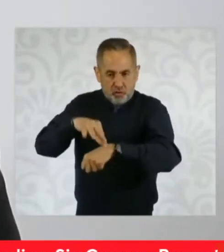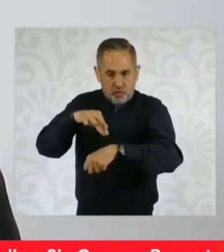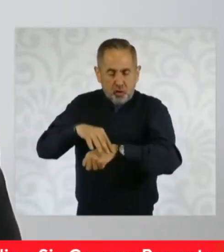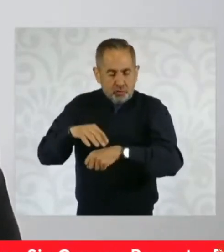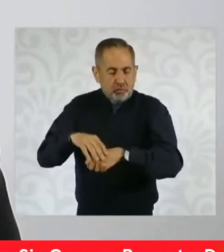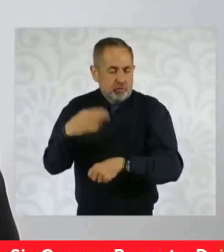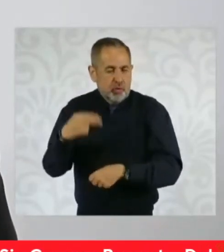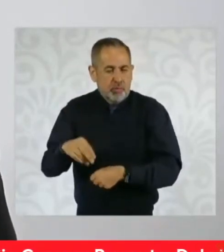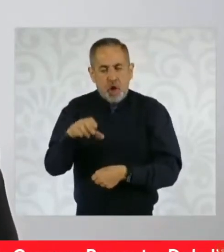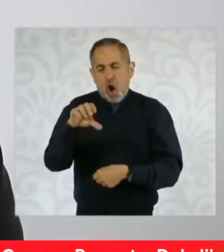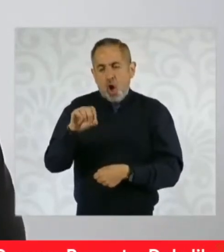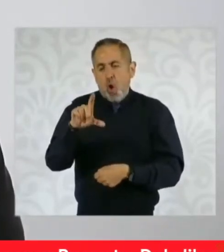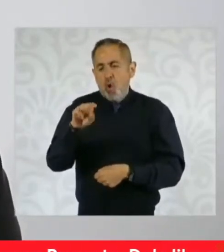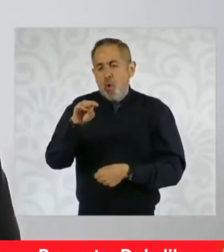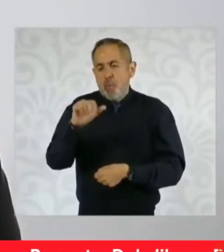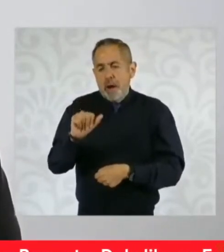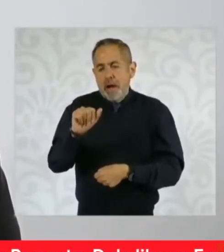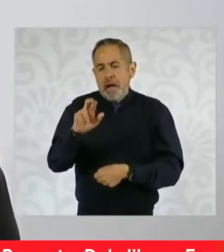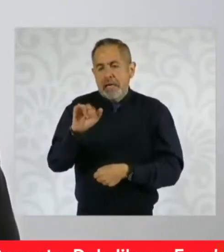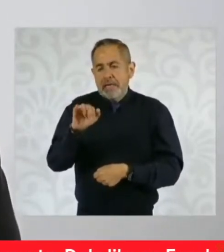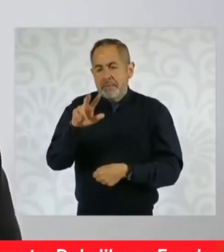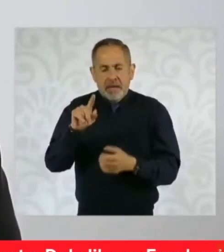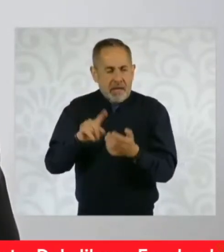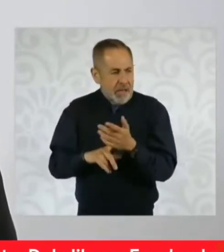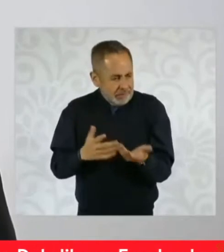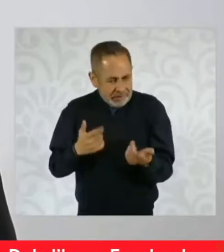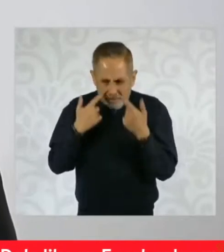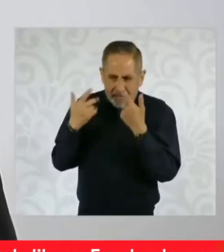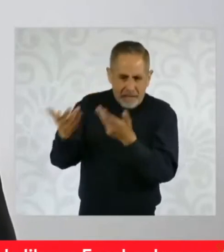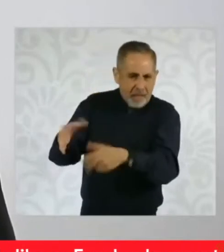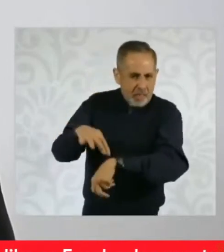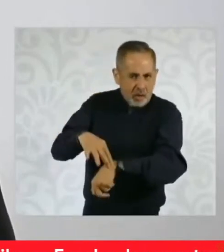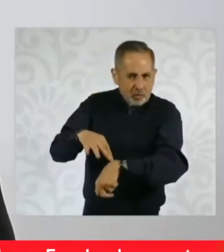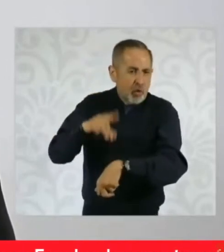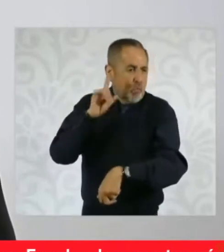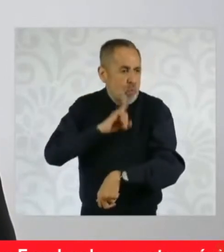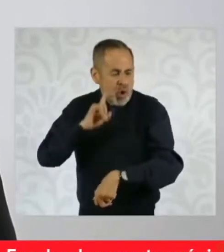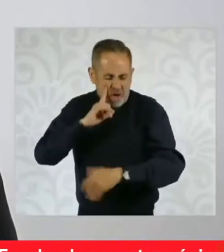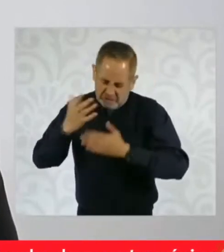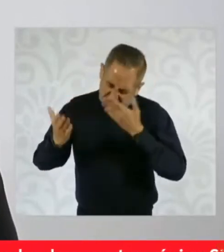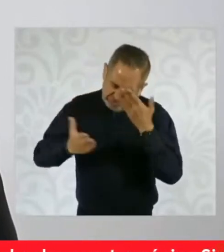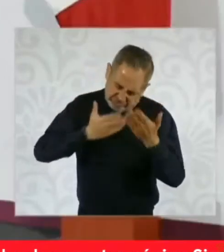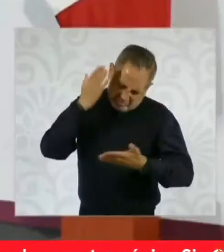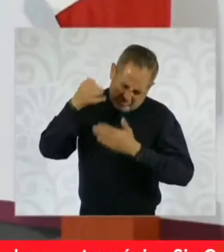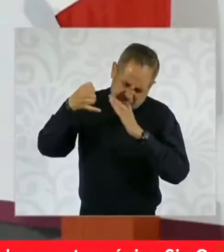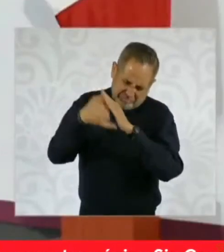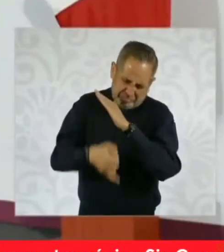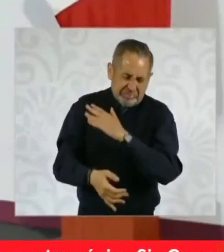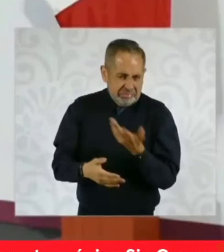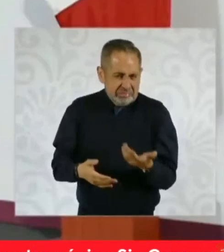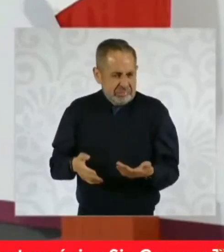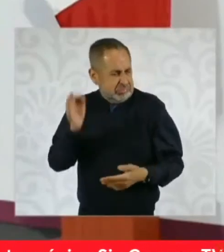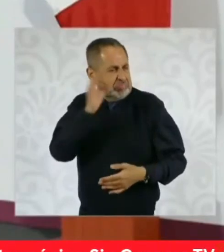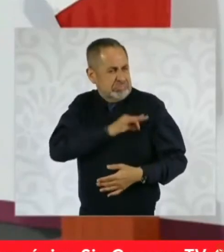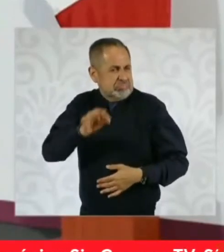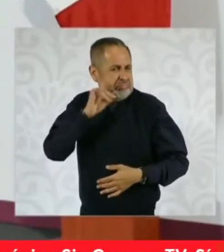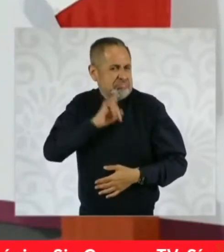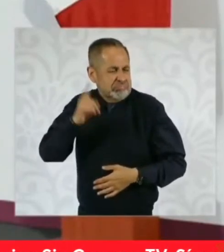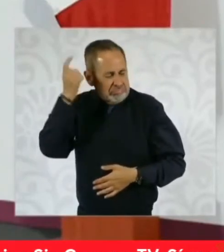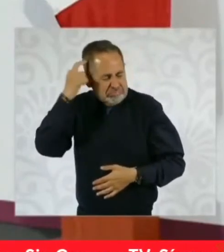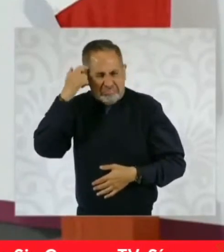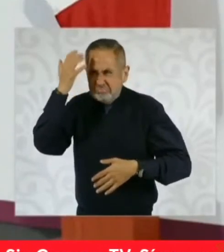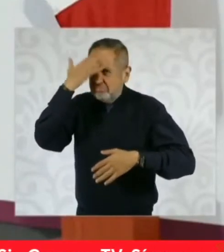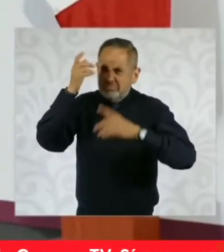Columba Rivera, y dice que pues ella desmiente todas estas injustas acusaciones hechas a la ciencia. Dice: